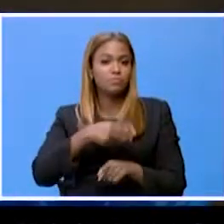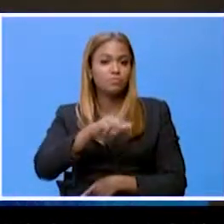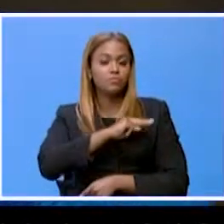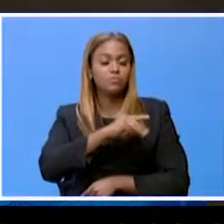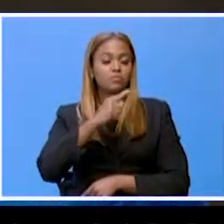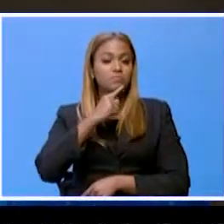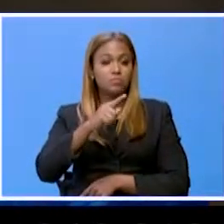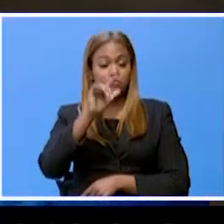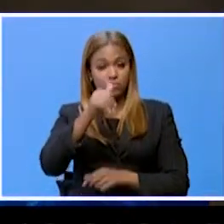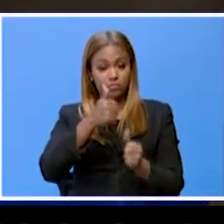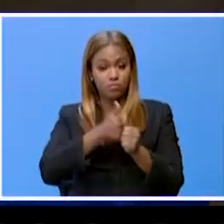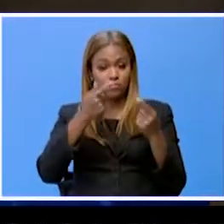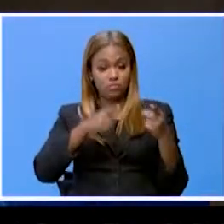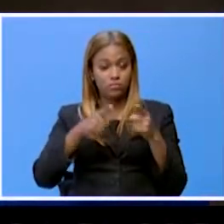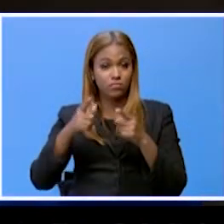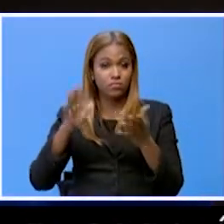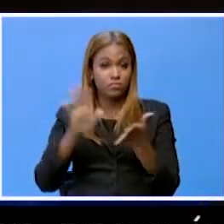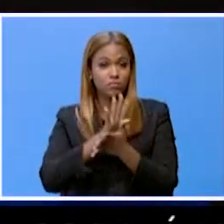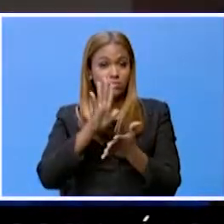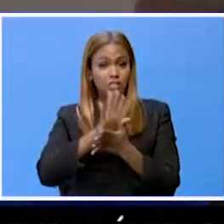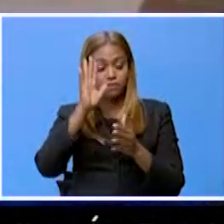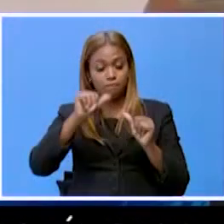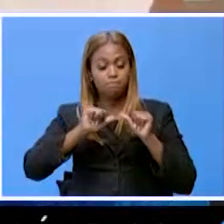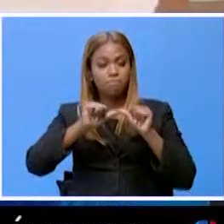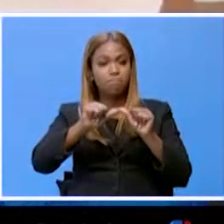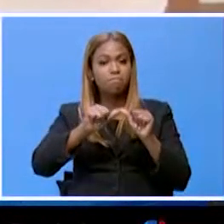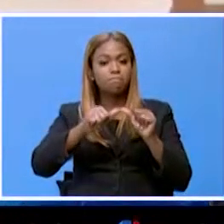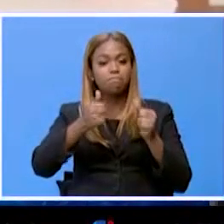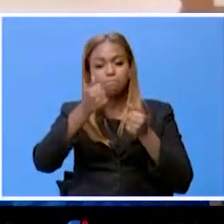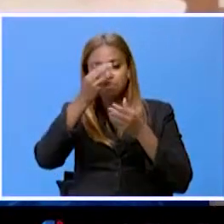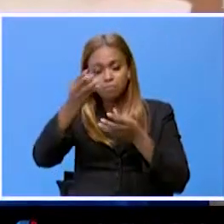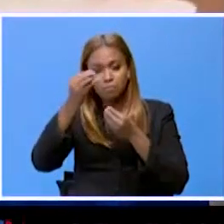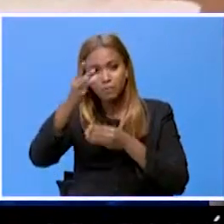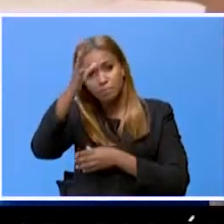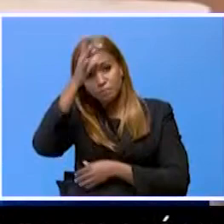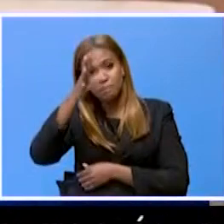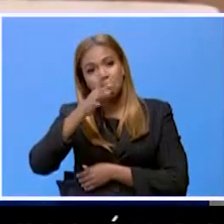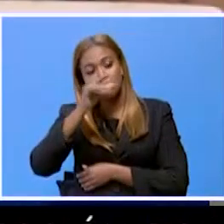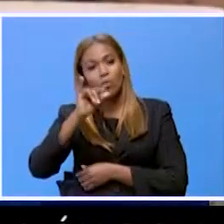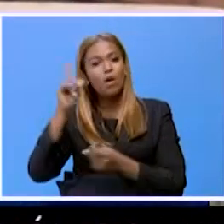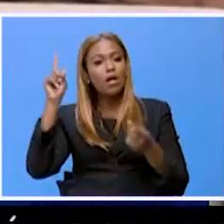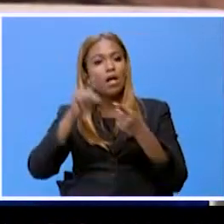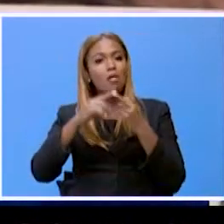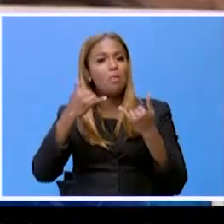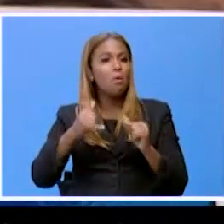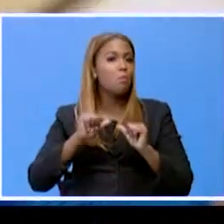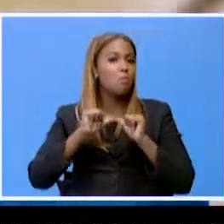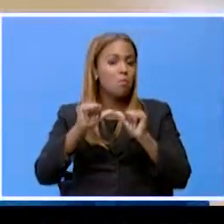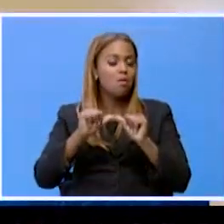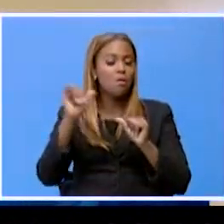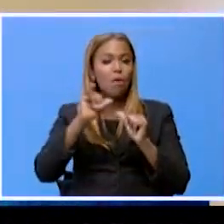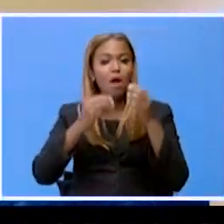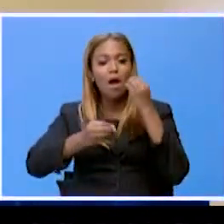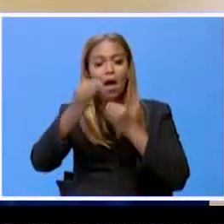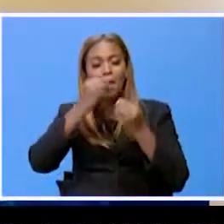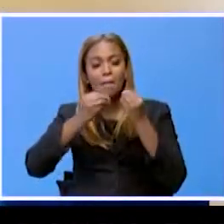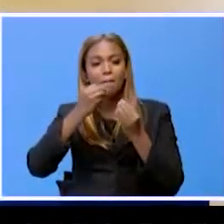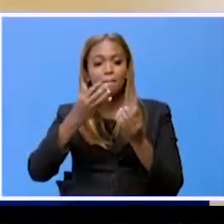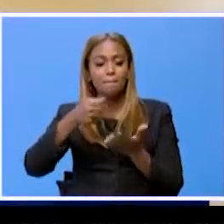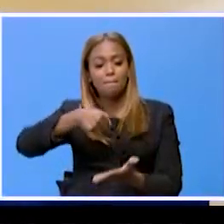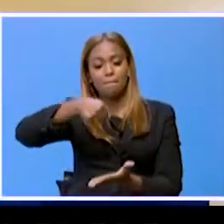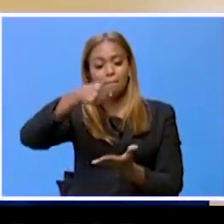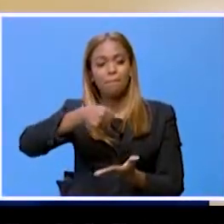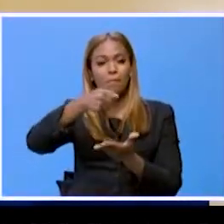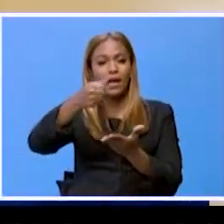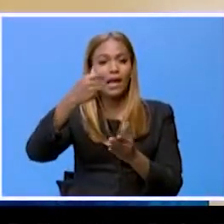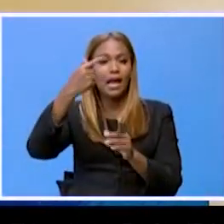raciones de alimentación escolar seguirán distribuyéndose a los padres y madres como hasta ahora se ha venido haciendo, con alimentos crudos entregados